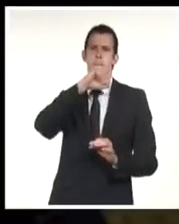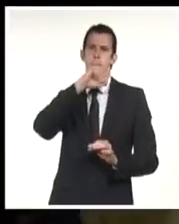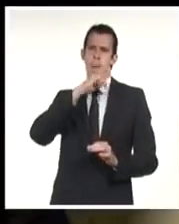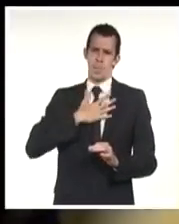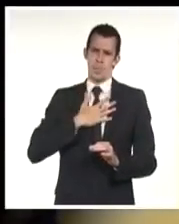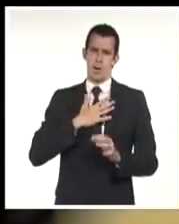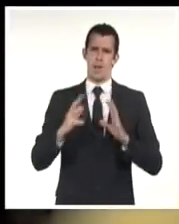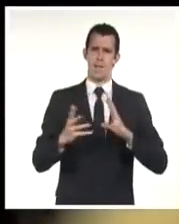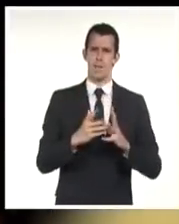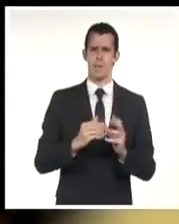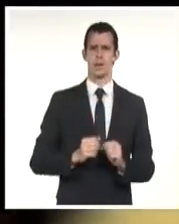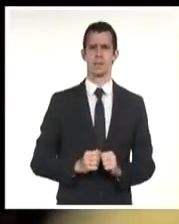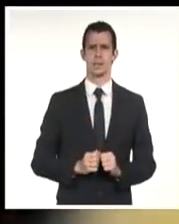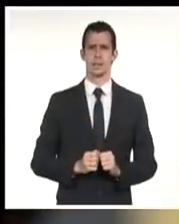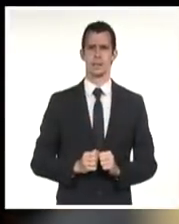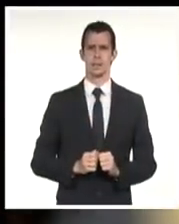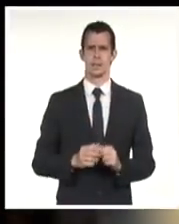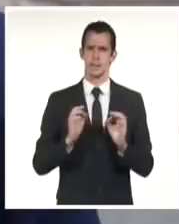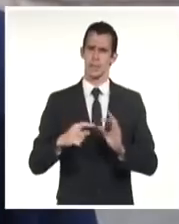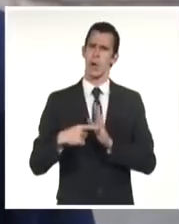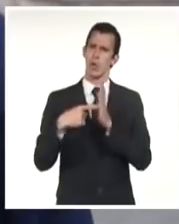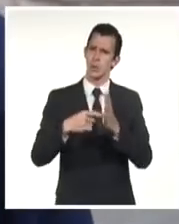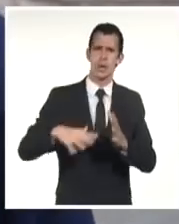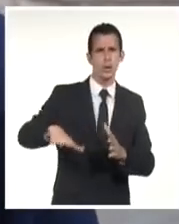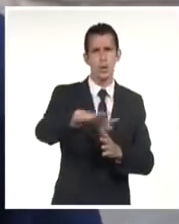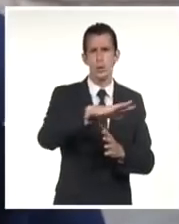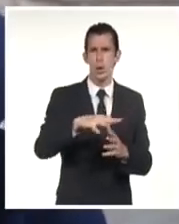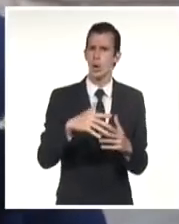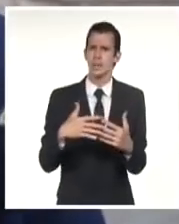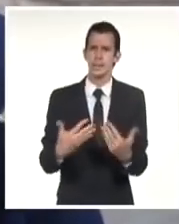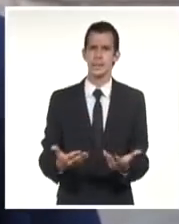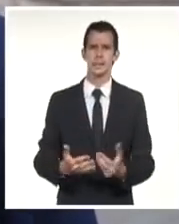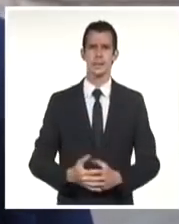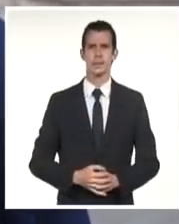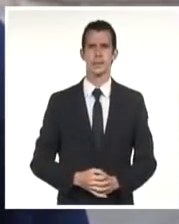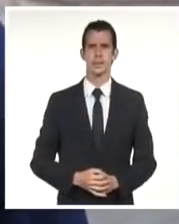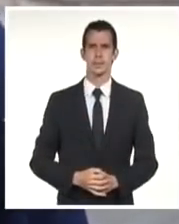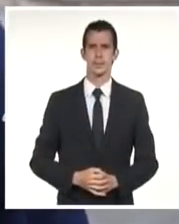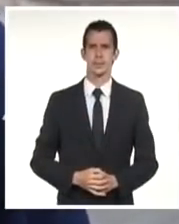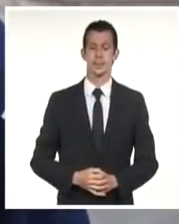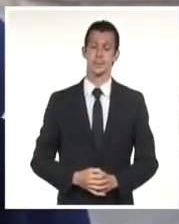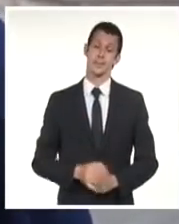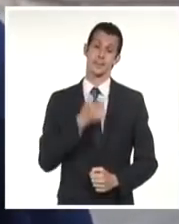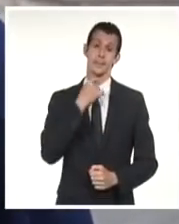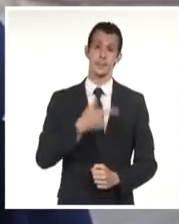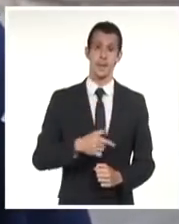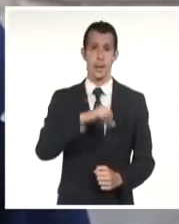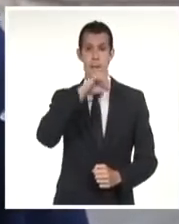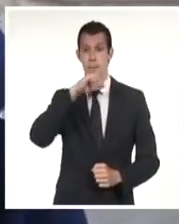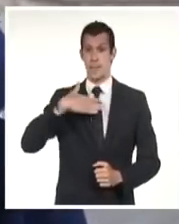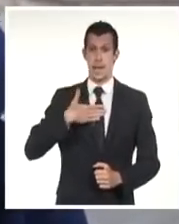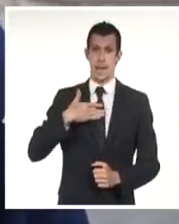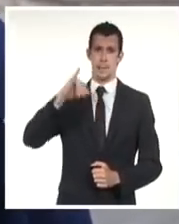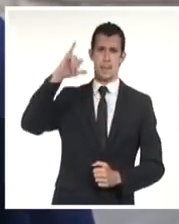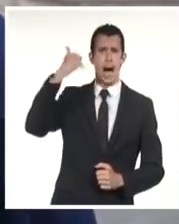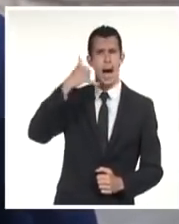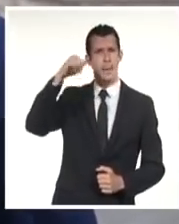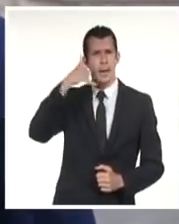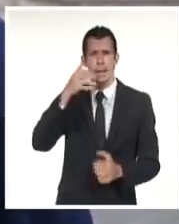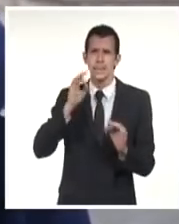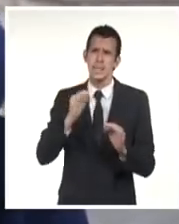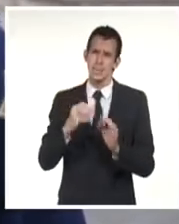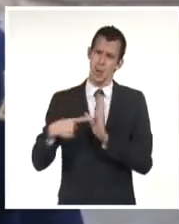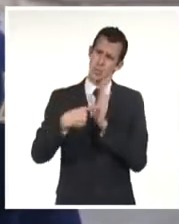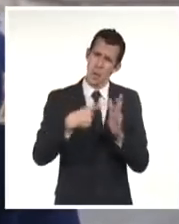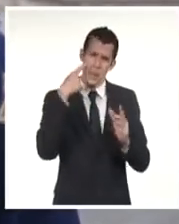el mejor de los consejos y regalos. Mi madre cada vez que me llama es insistiéndome en que me cuide,